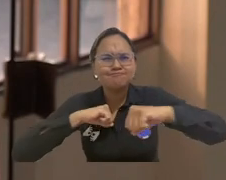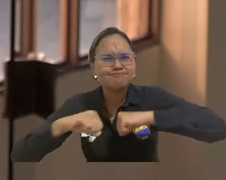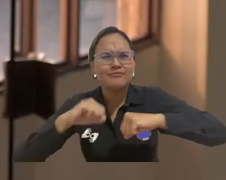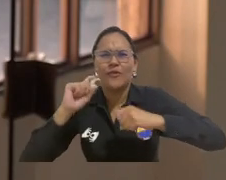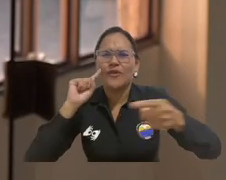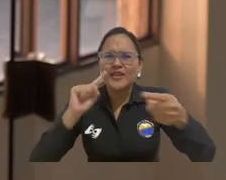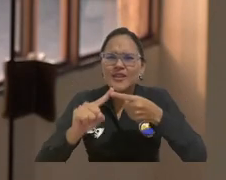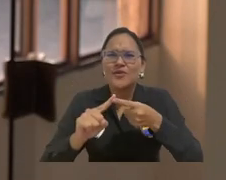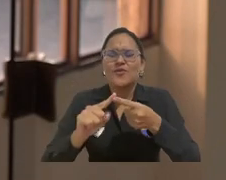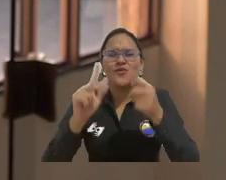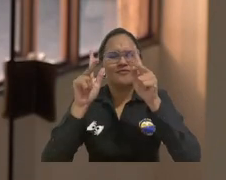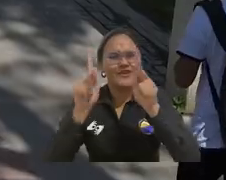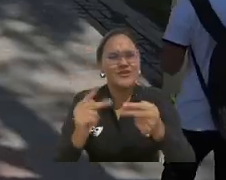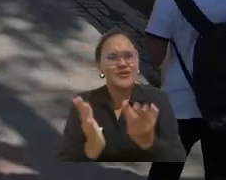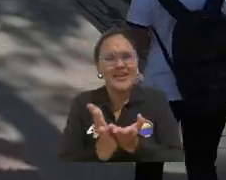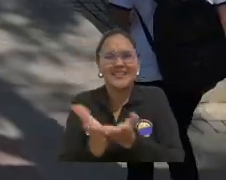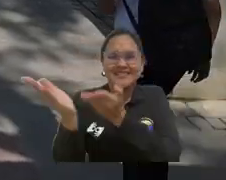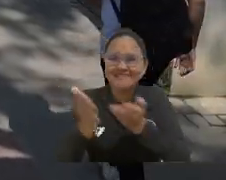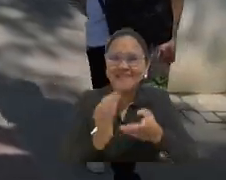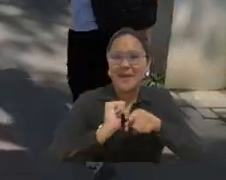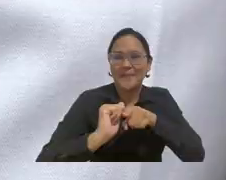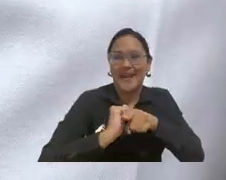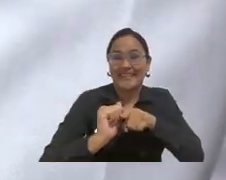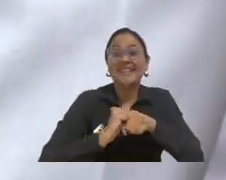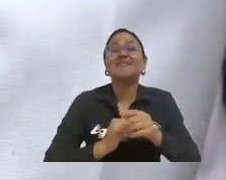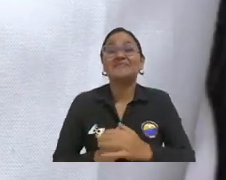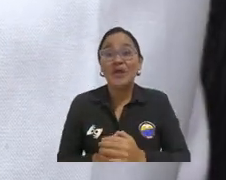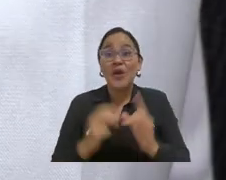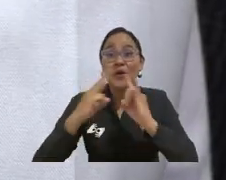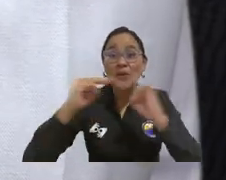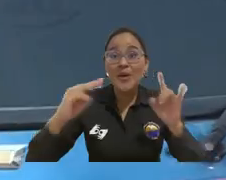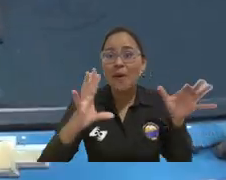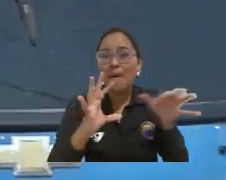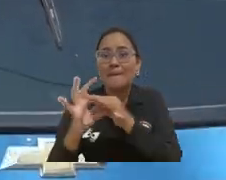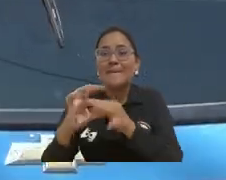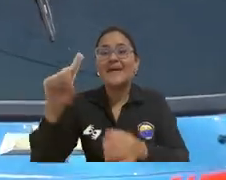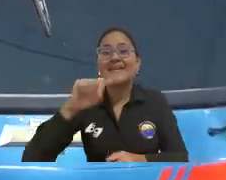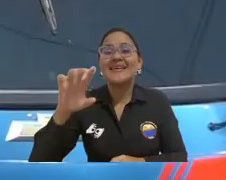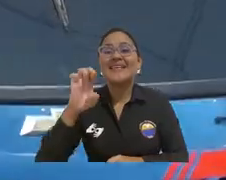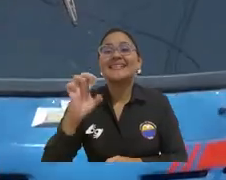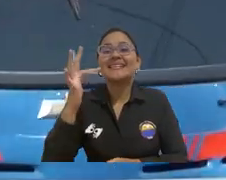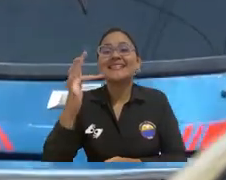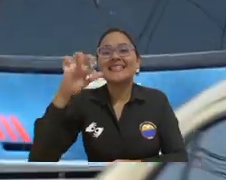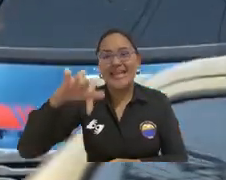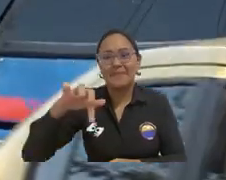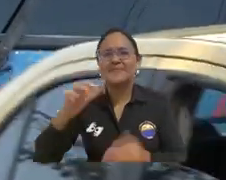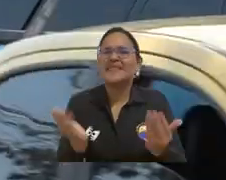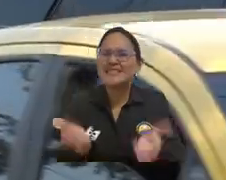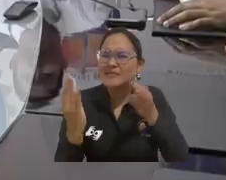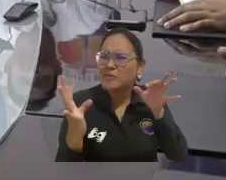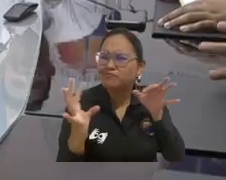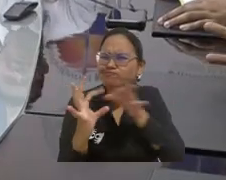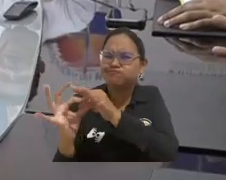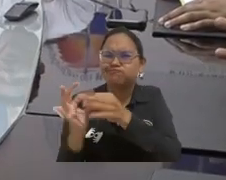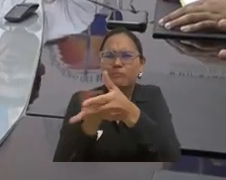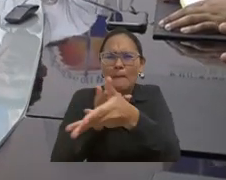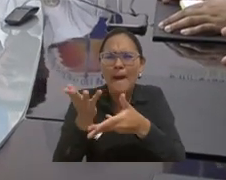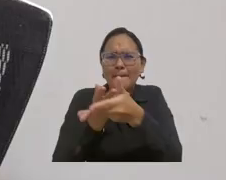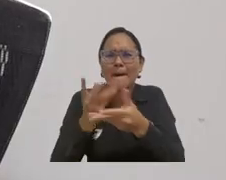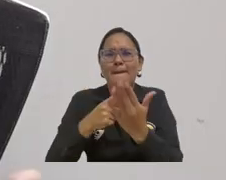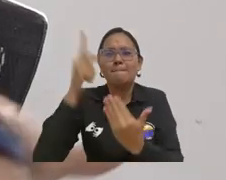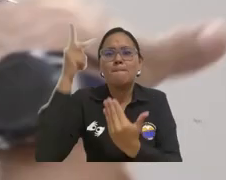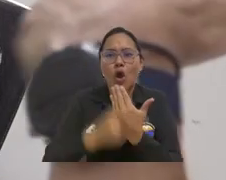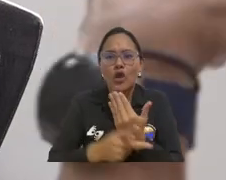para que sus estudiantes hagan las prácticas. Unimagdalena y el CEP se unen por la transformación de Santa Marta a través de esfuerzos